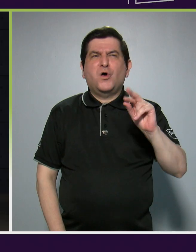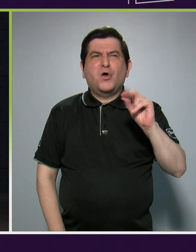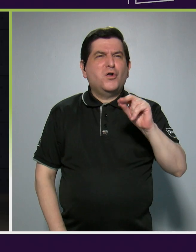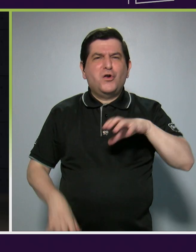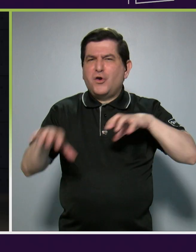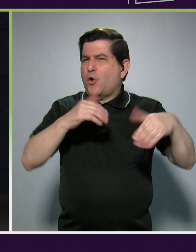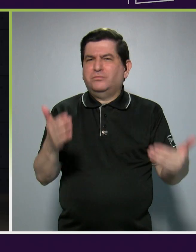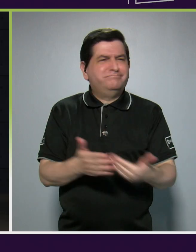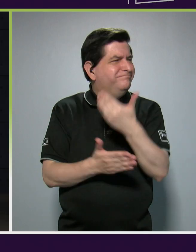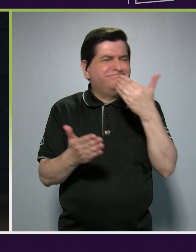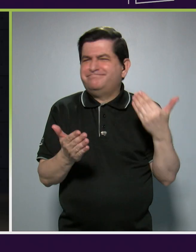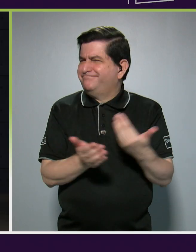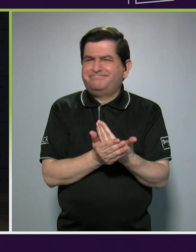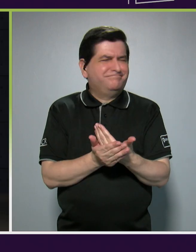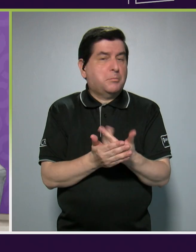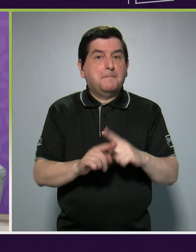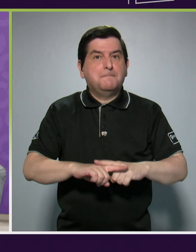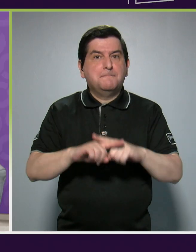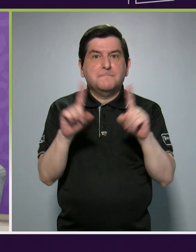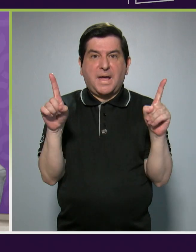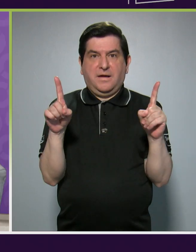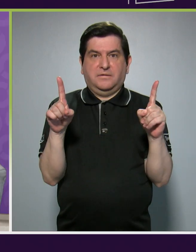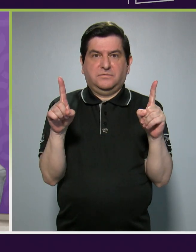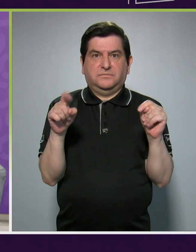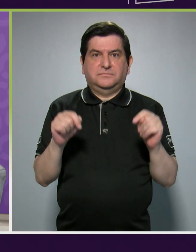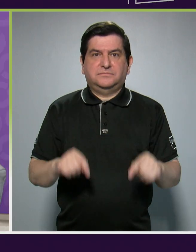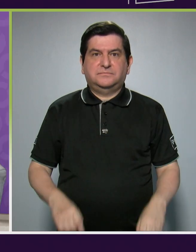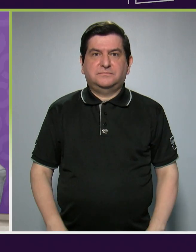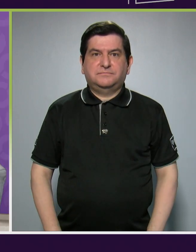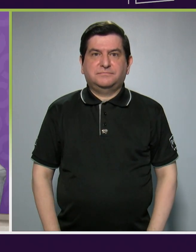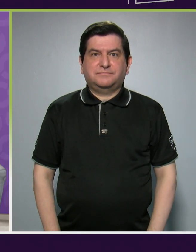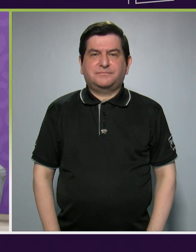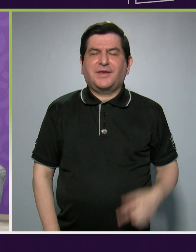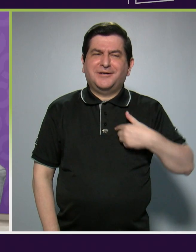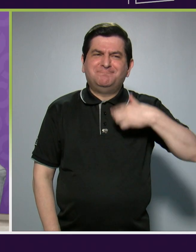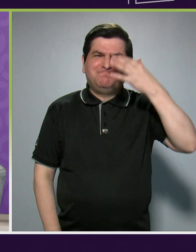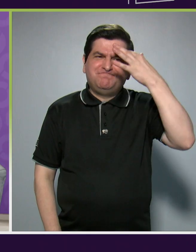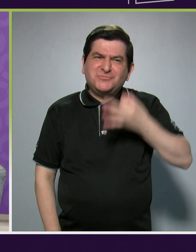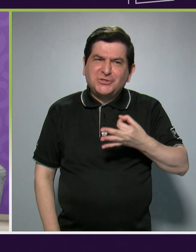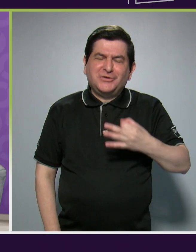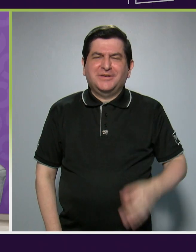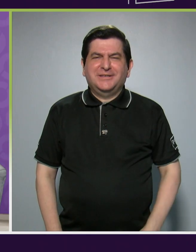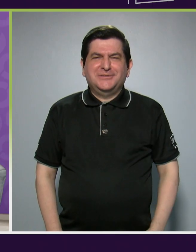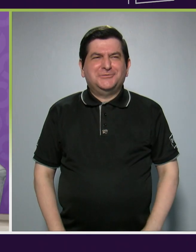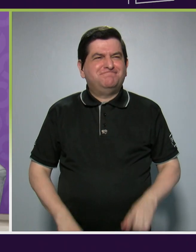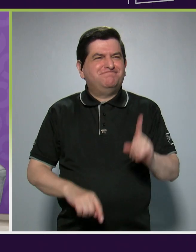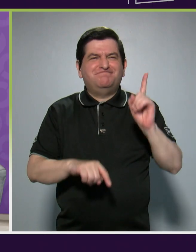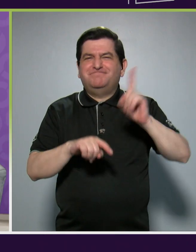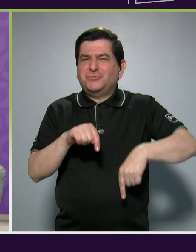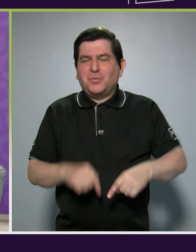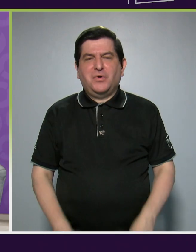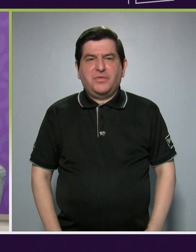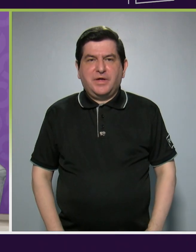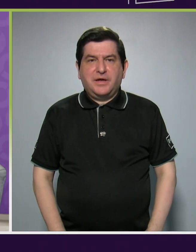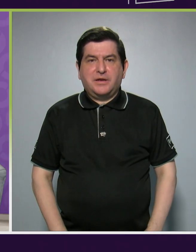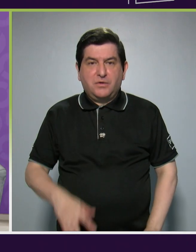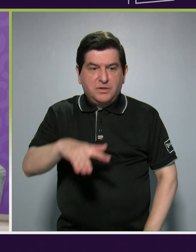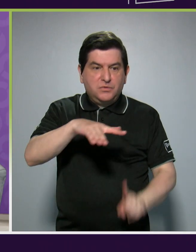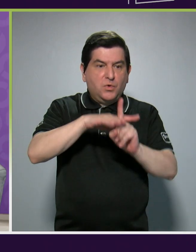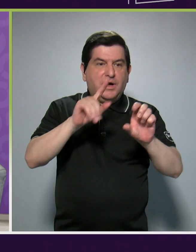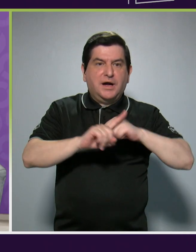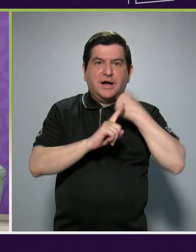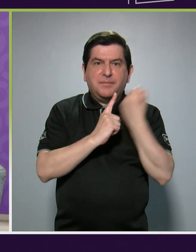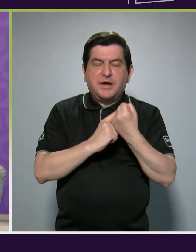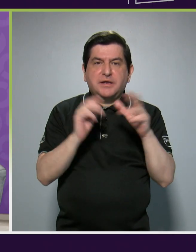acción nueva, ¿verdad? Pero que yo creo que no es posible que cada vez que hay una situación como esa,